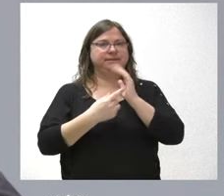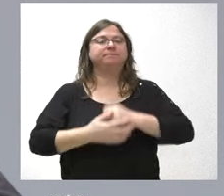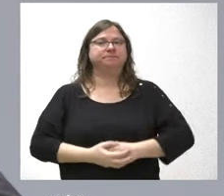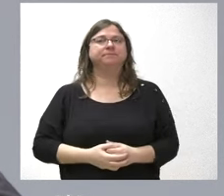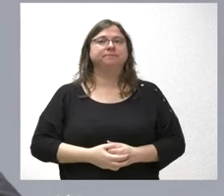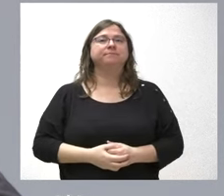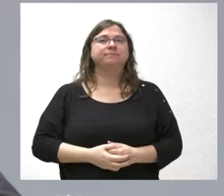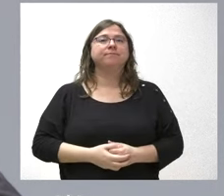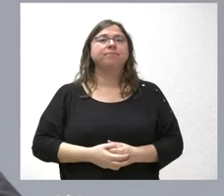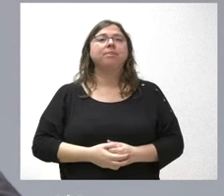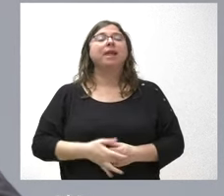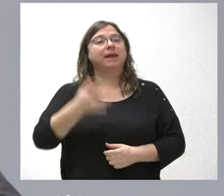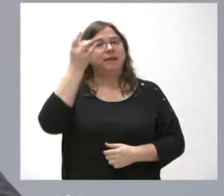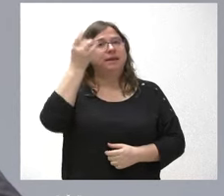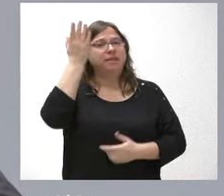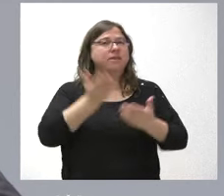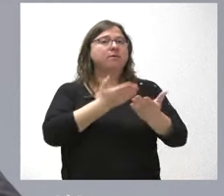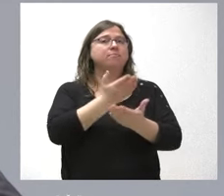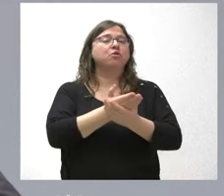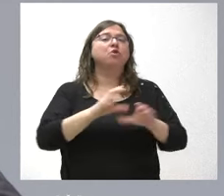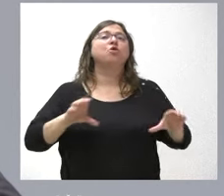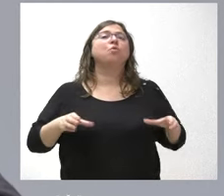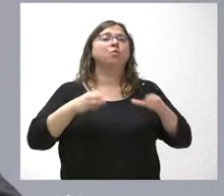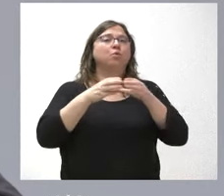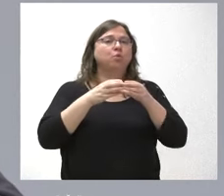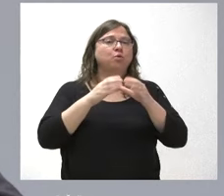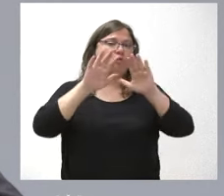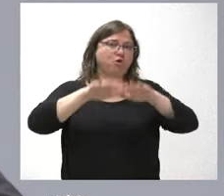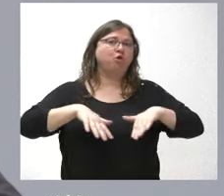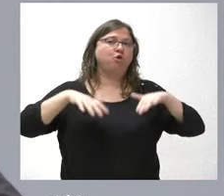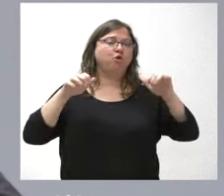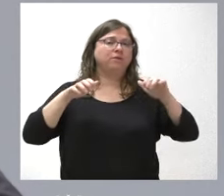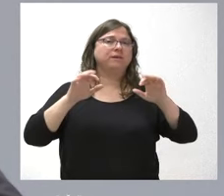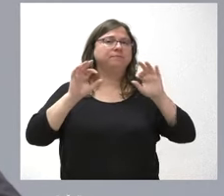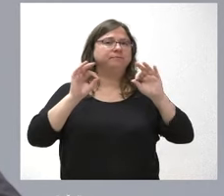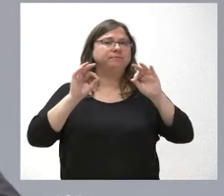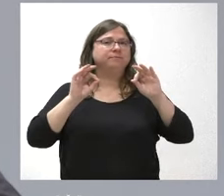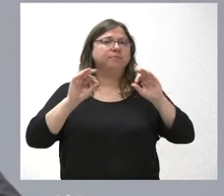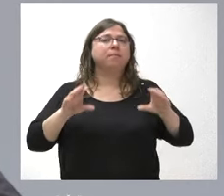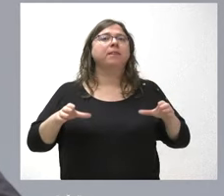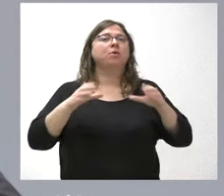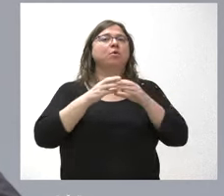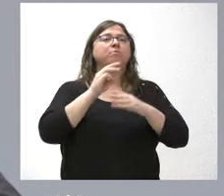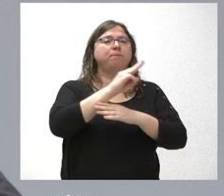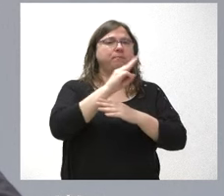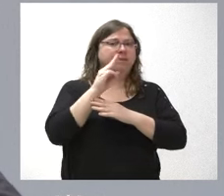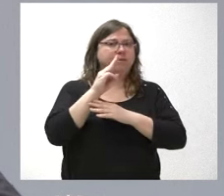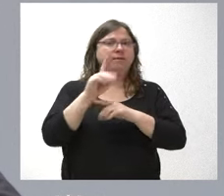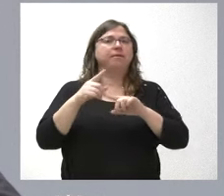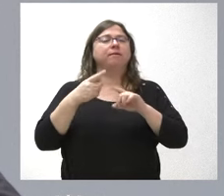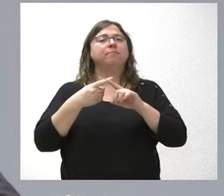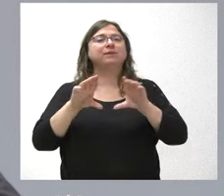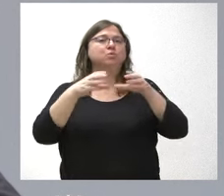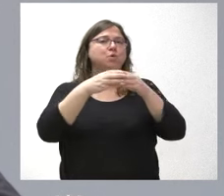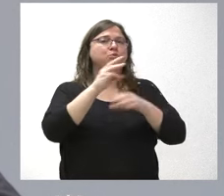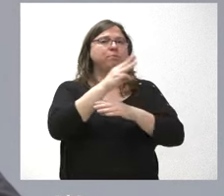La iniciativa la han tenido los grupos parlamentarios en las Cortes de Castilla y León, concretamente el Partido Popular, el grupo del Partido